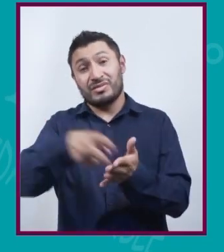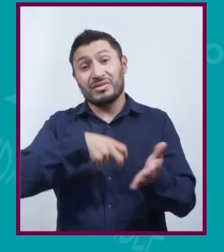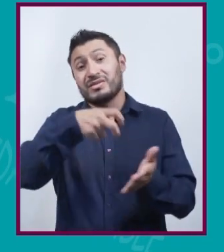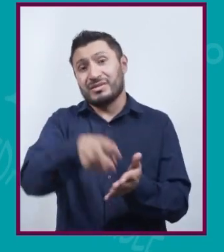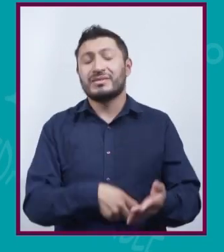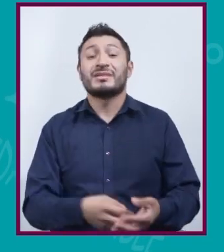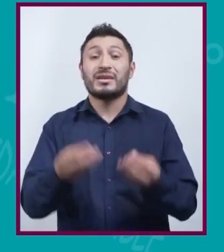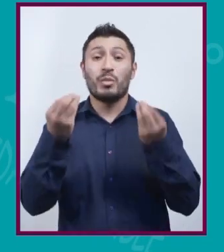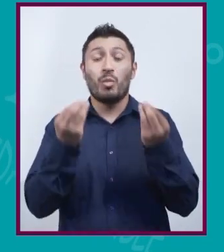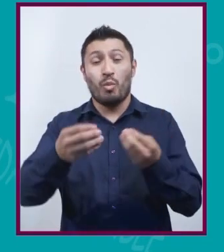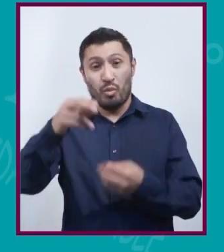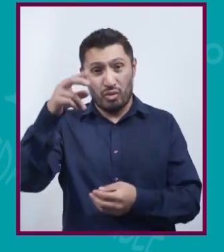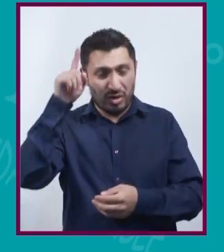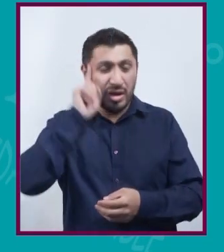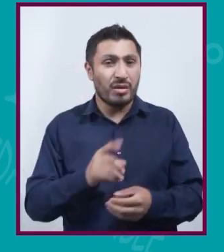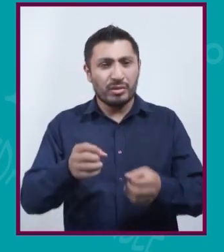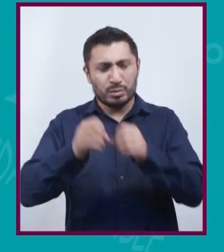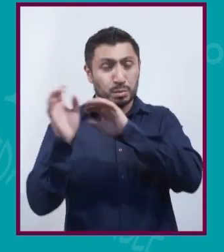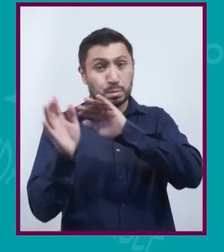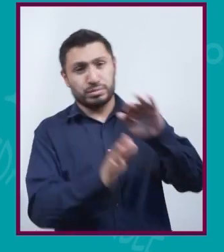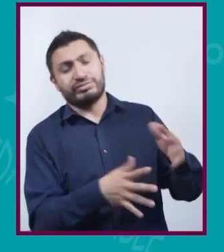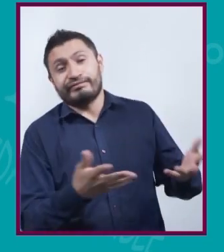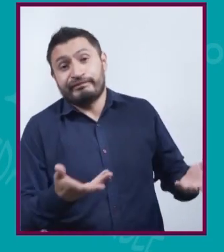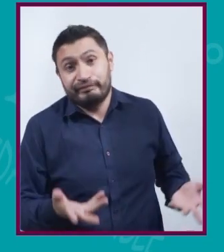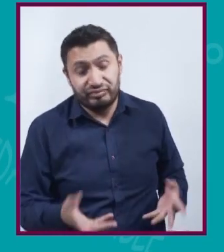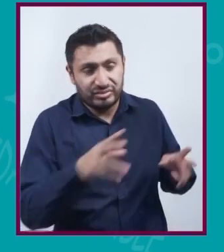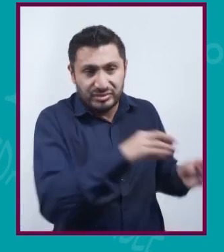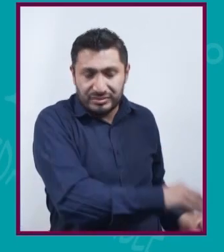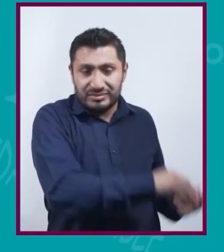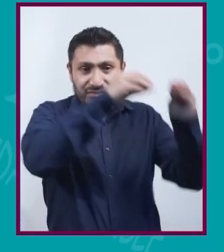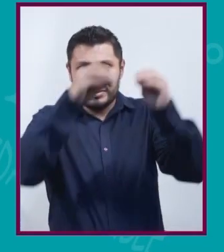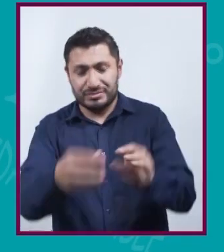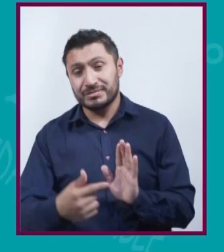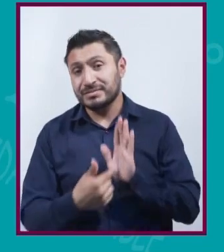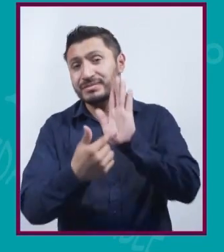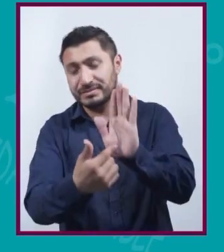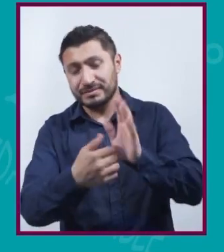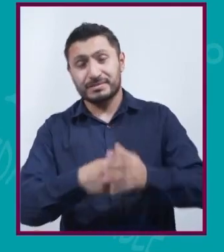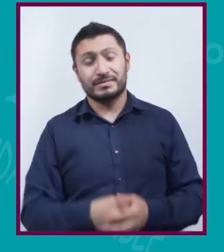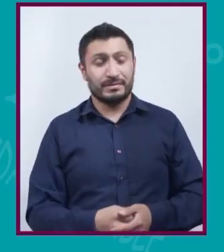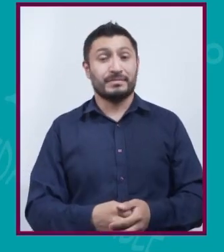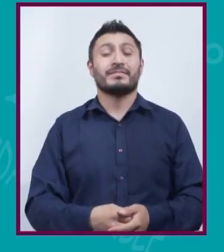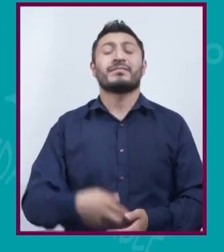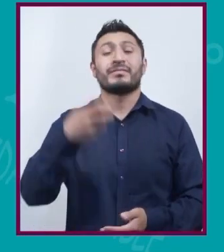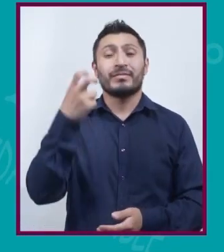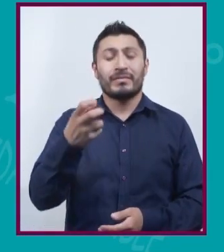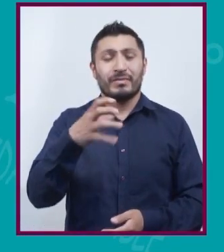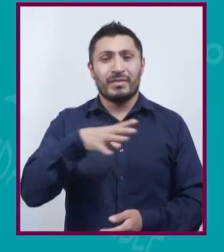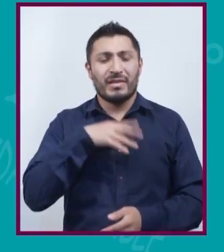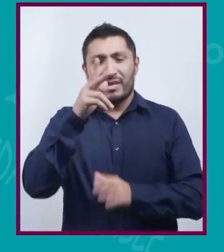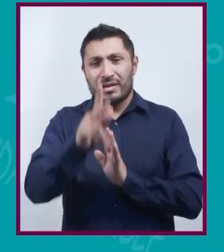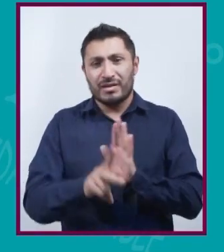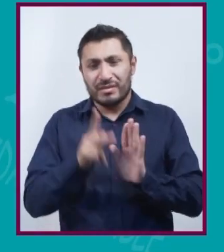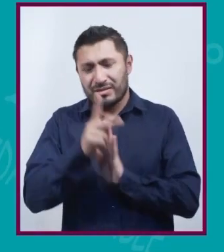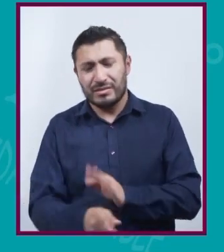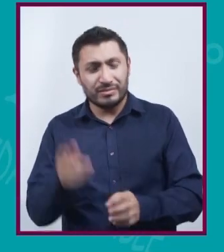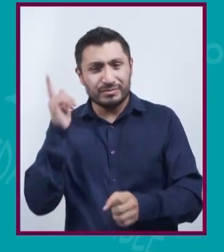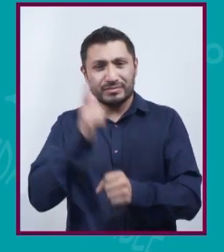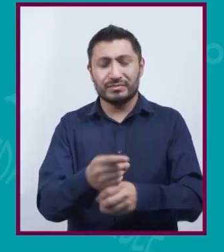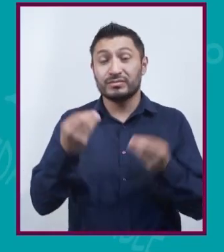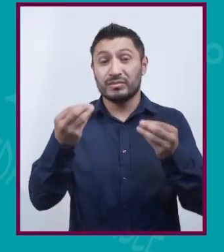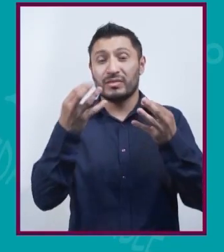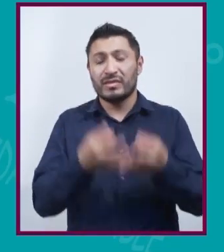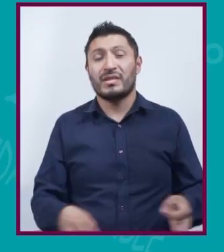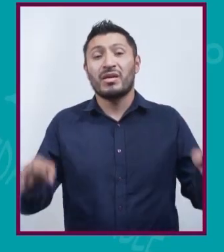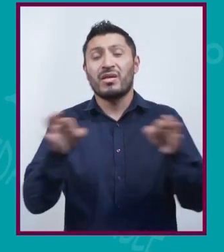mujeres olvidadas habrá? El caso es que a partir de estas películas se descubrió el enorme potencial del cinematógrafo para